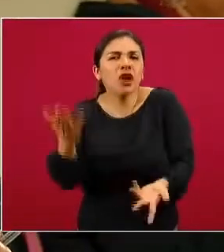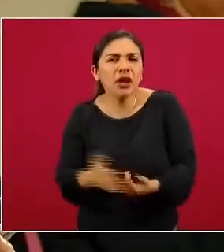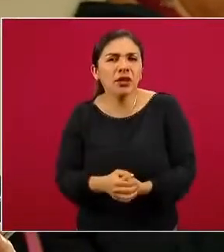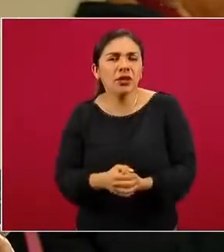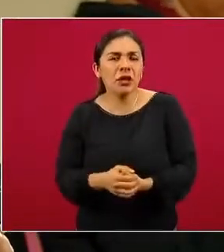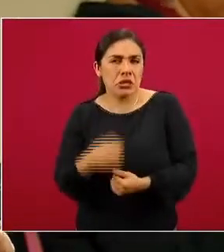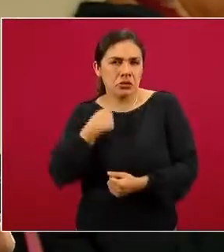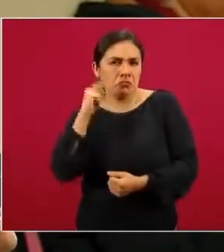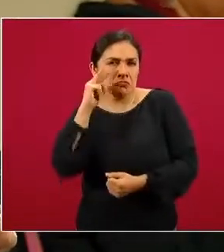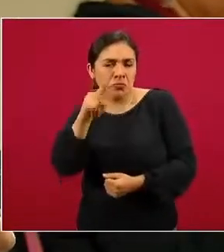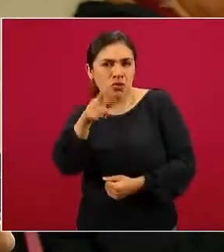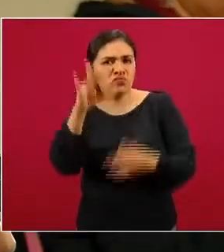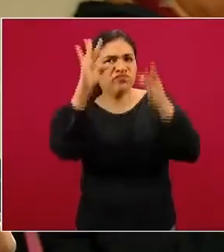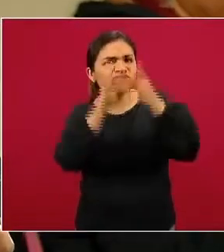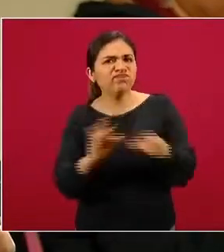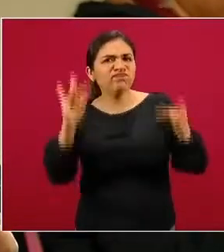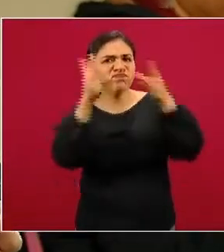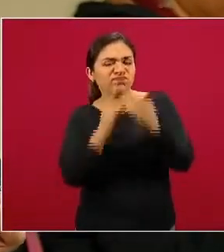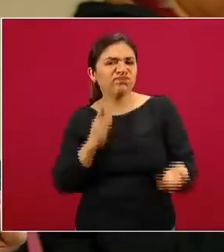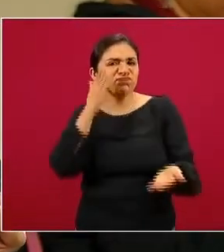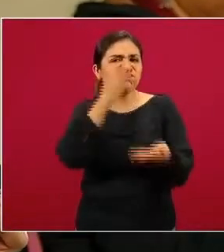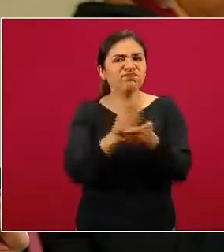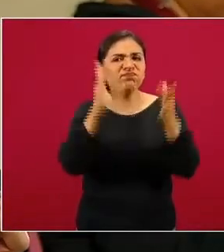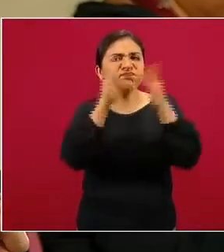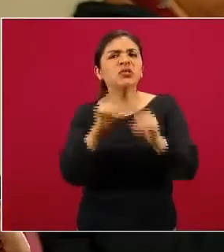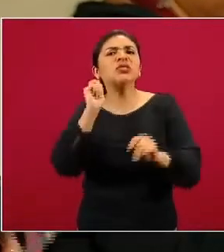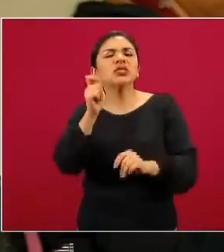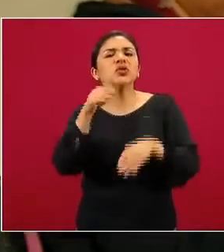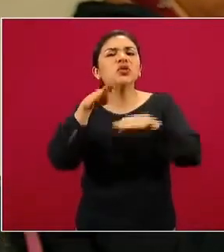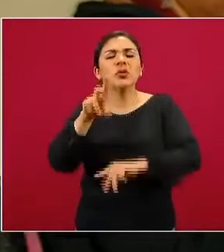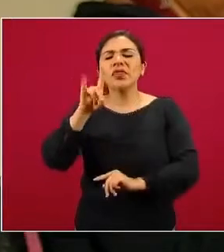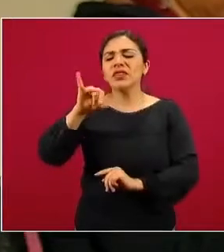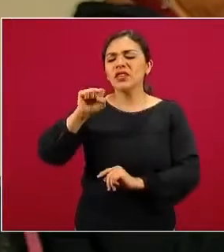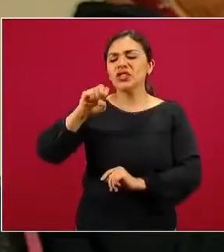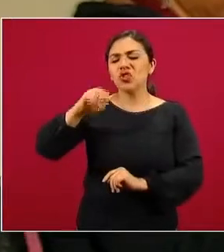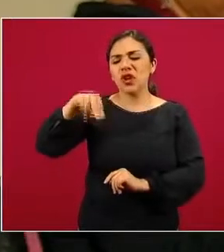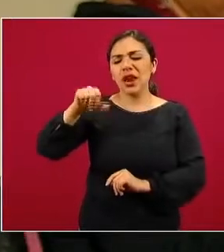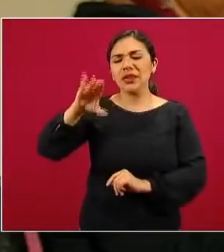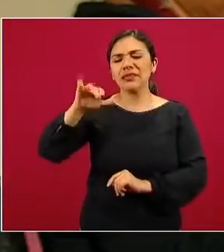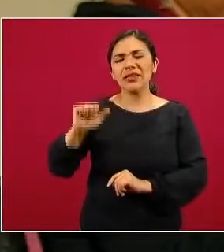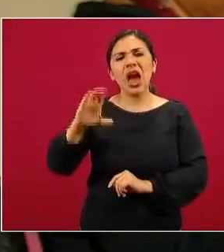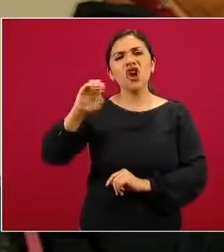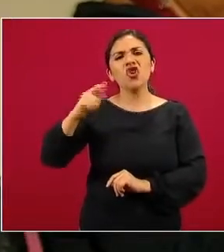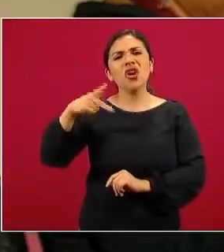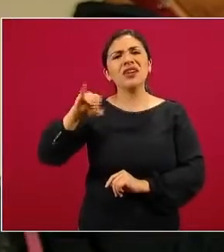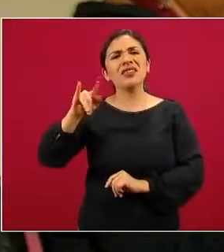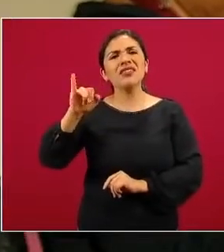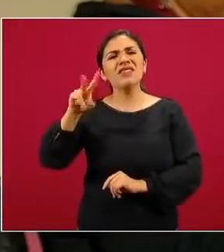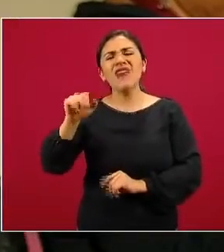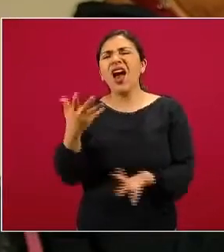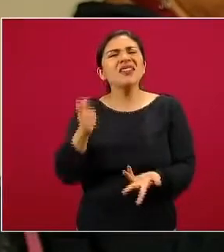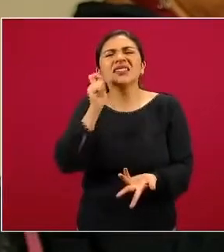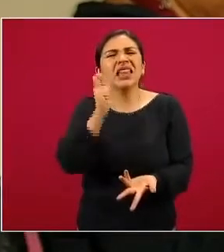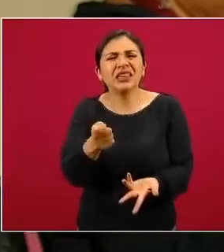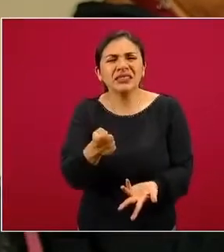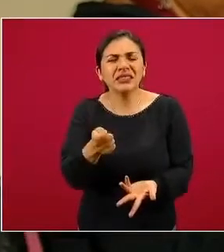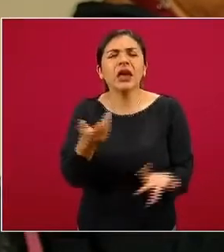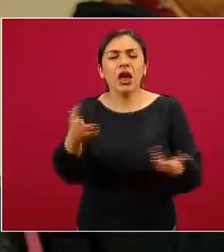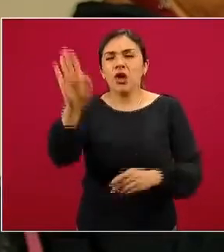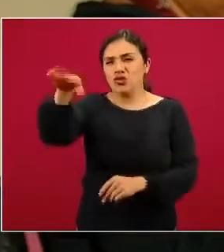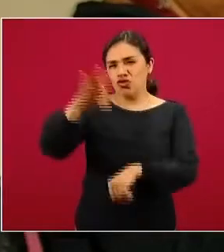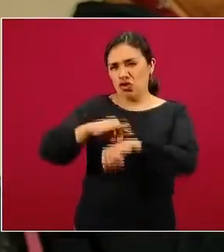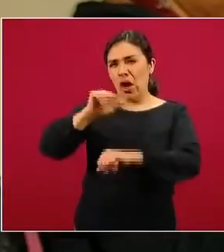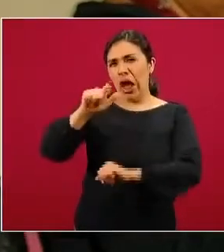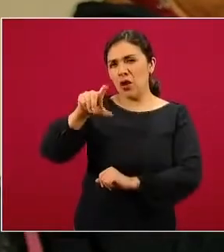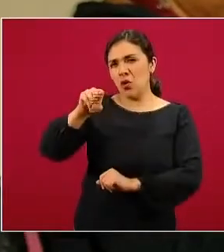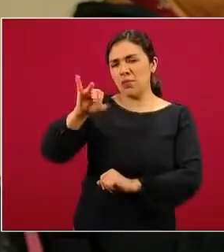ahí. Usted les dio una explicación sobre la disonancia cognitiva. ¿Qué quiso decirles con eso? Y para el doctor